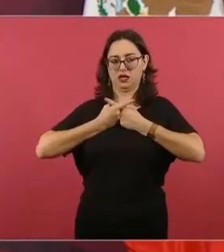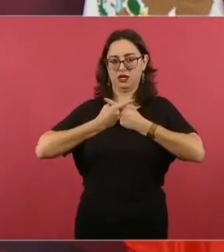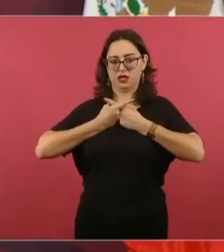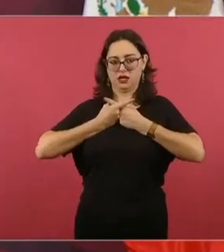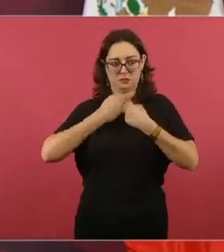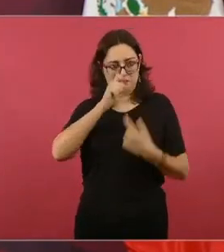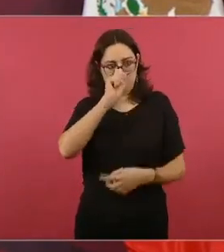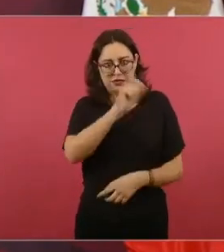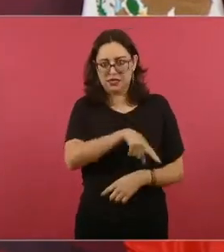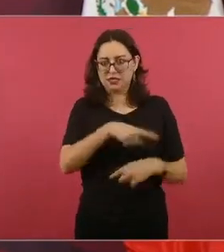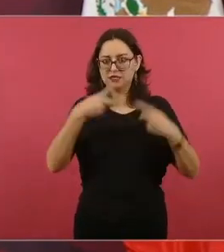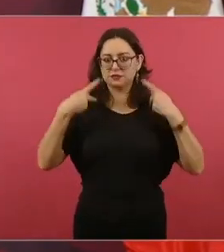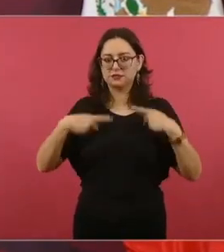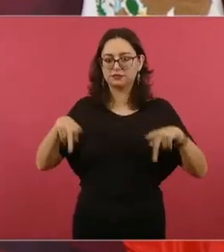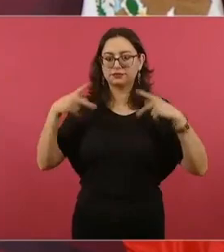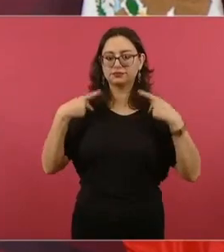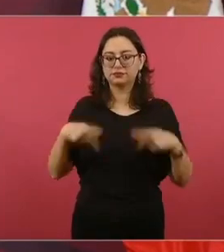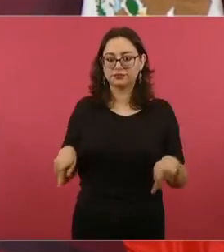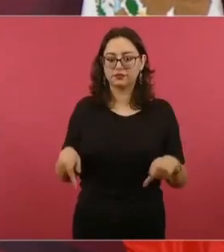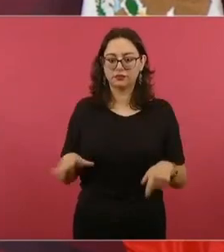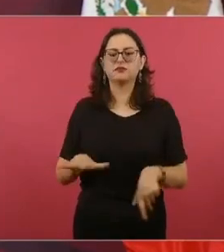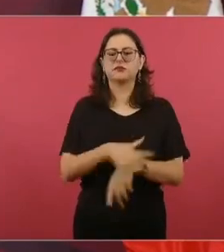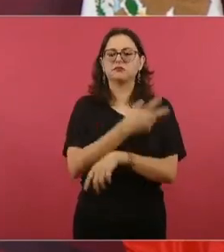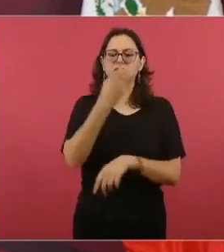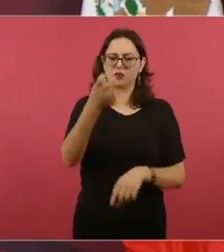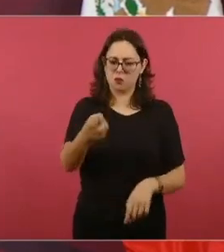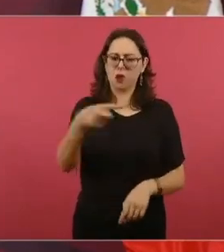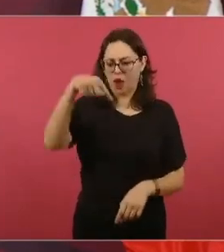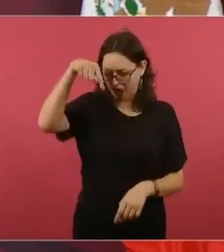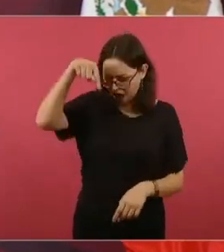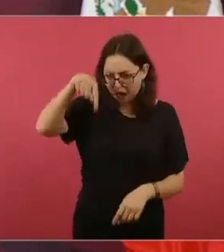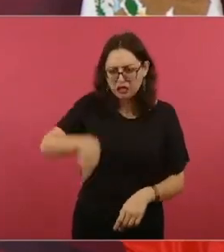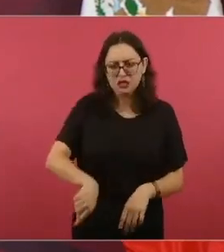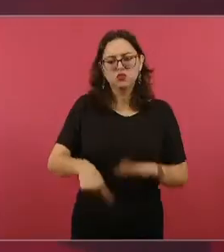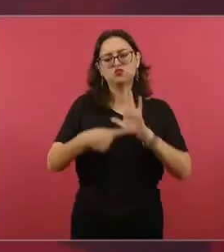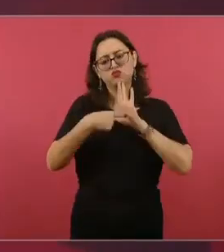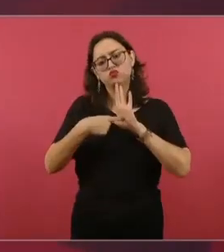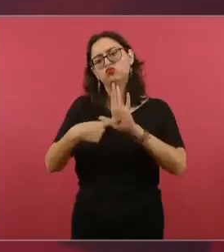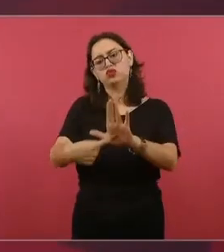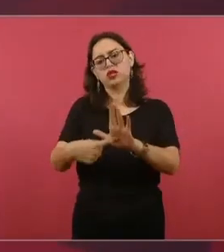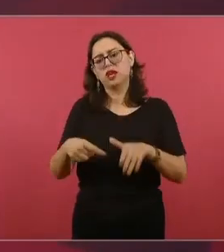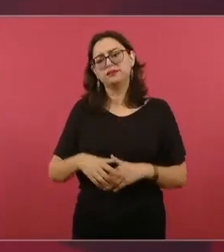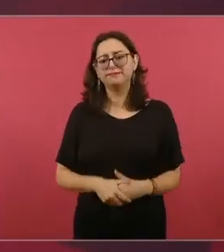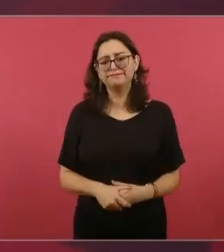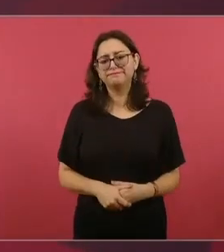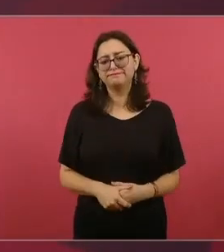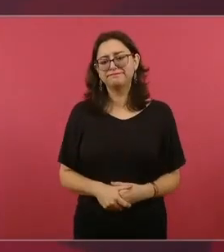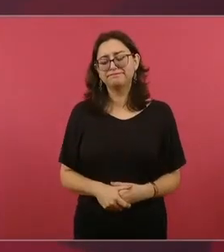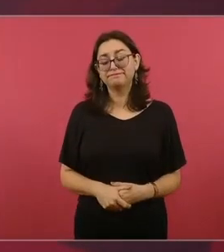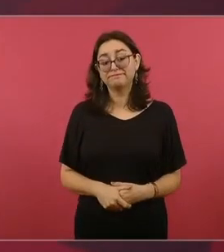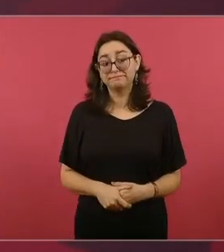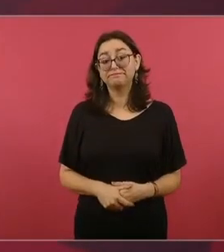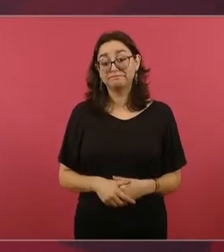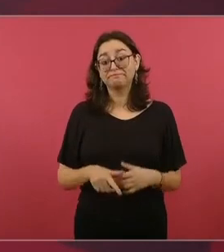Entonces, por eso es esta sección. Va a seguir,